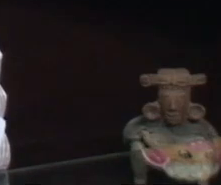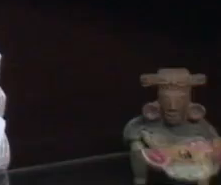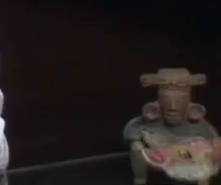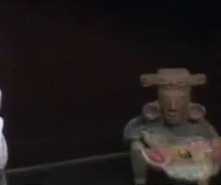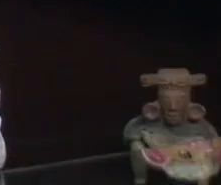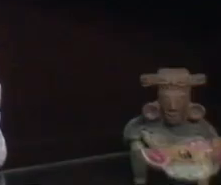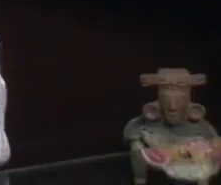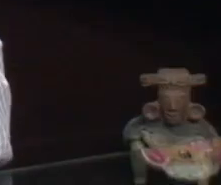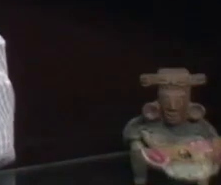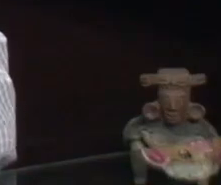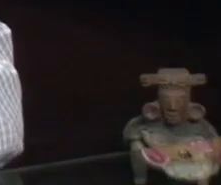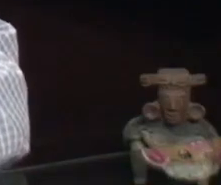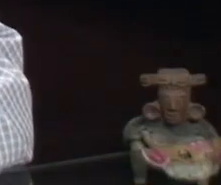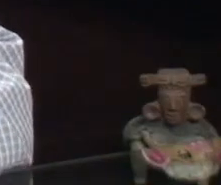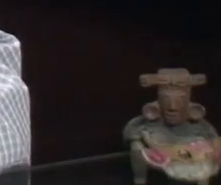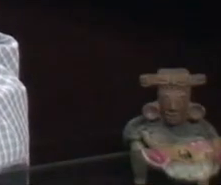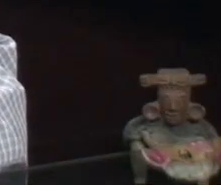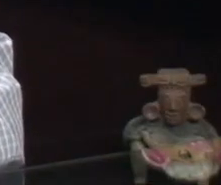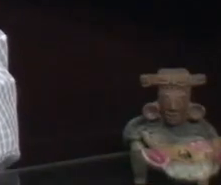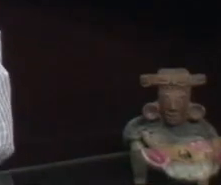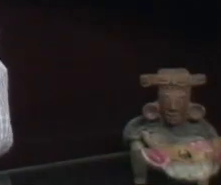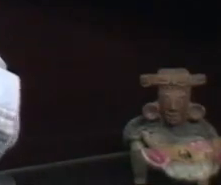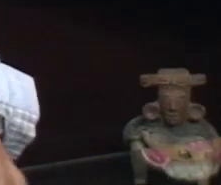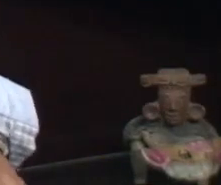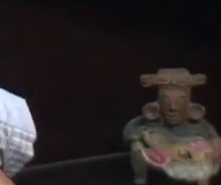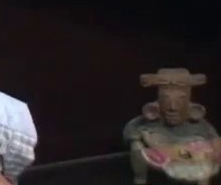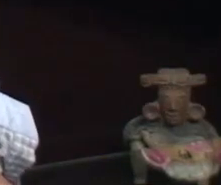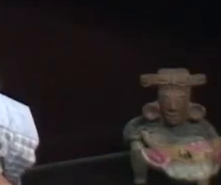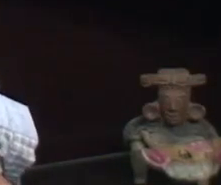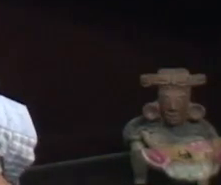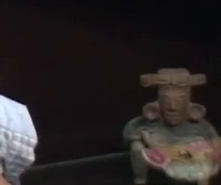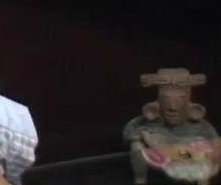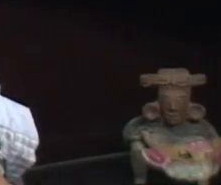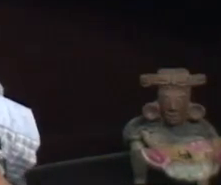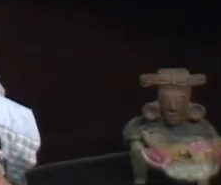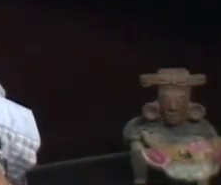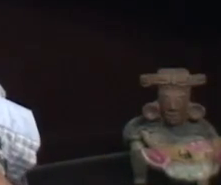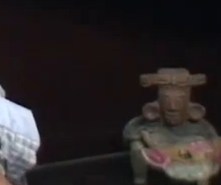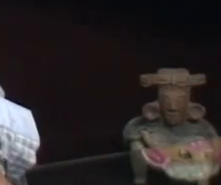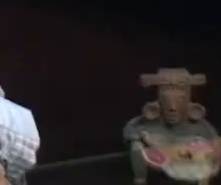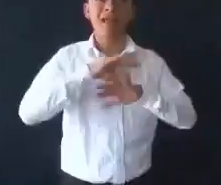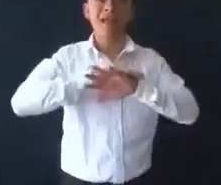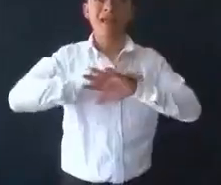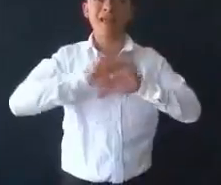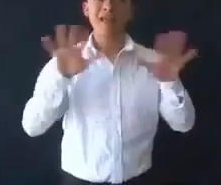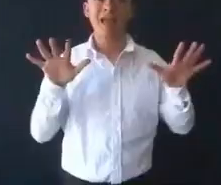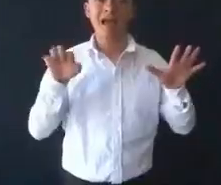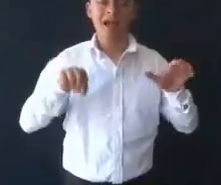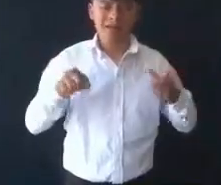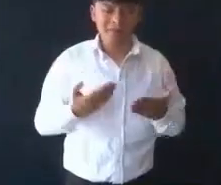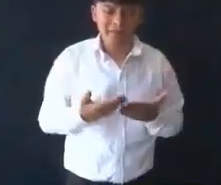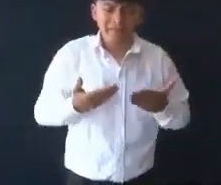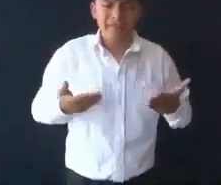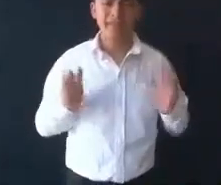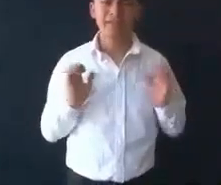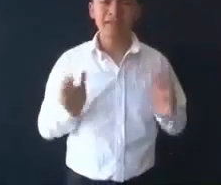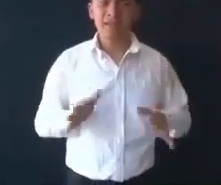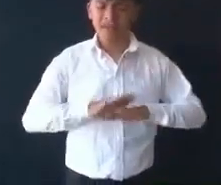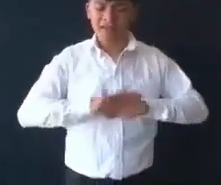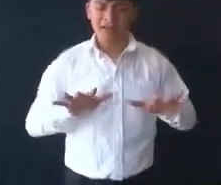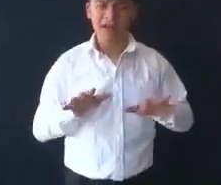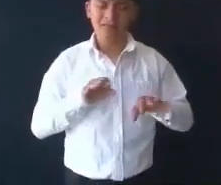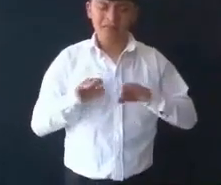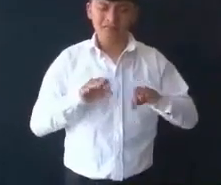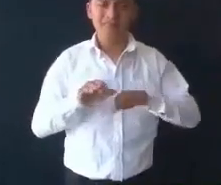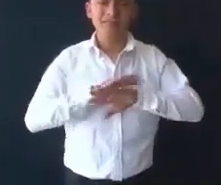que se construyó con presupuesto 100% municipal. Alfonso Martínez. Para mí era fundamental